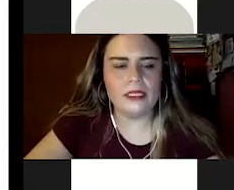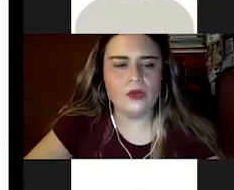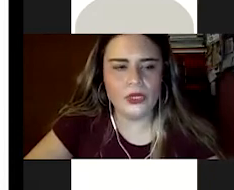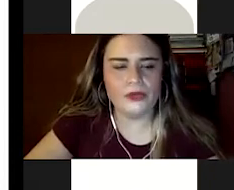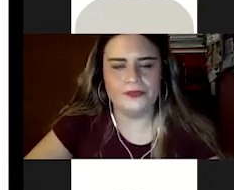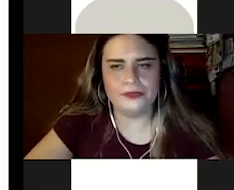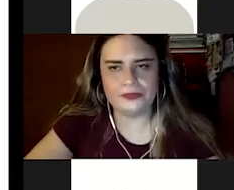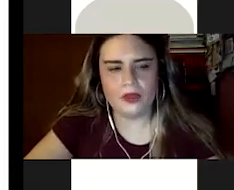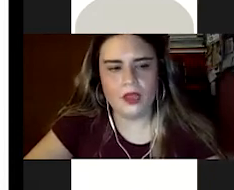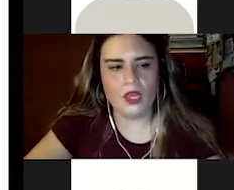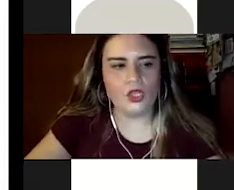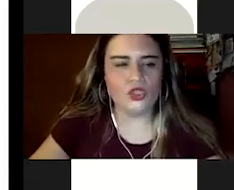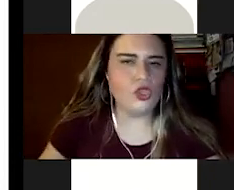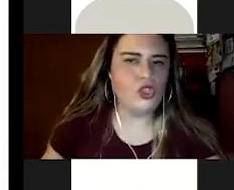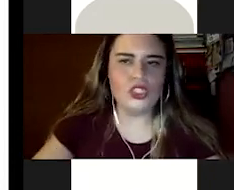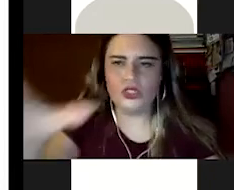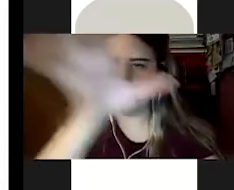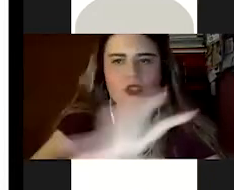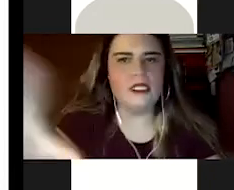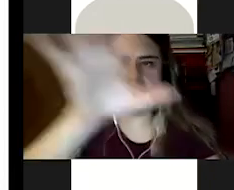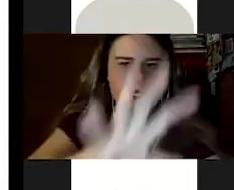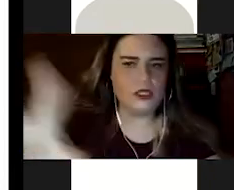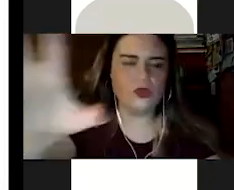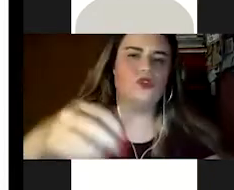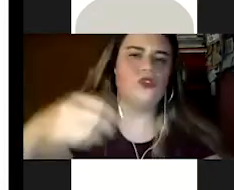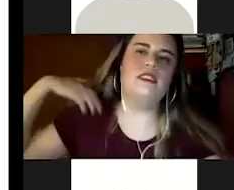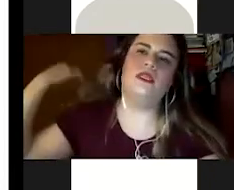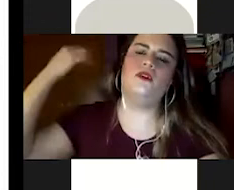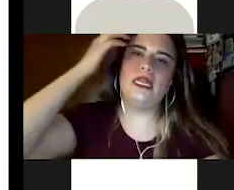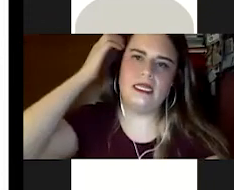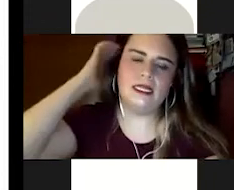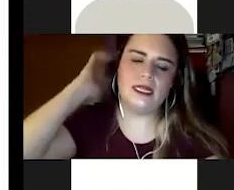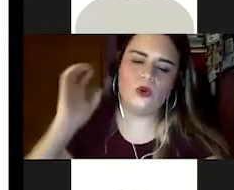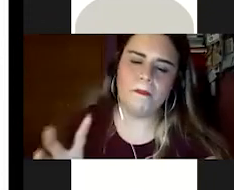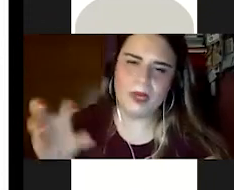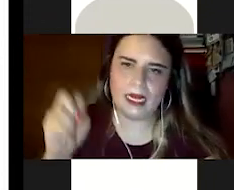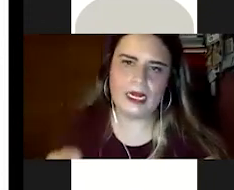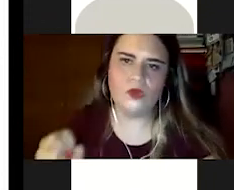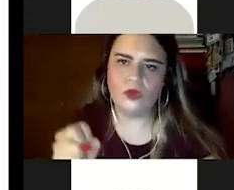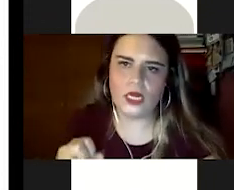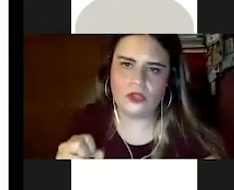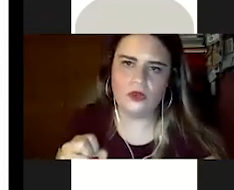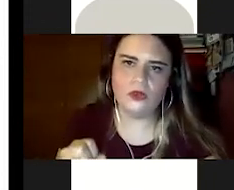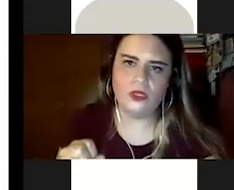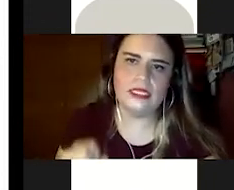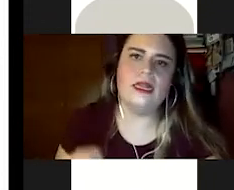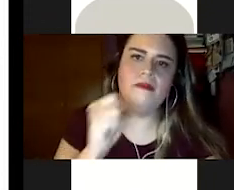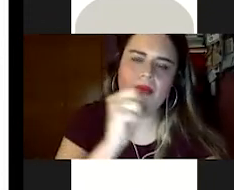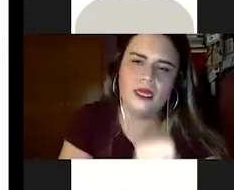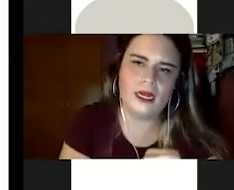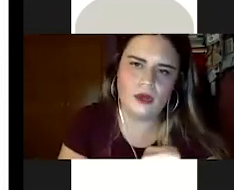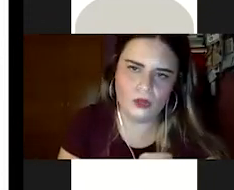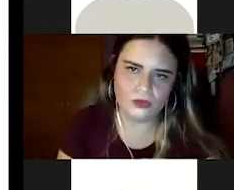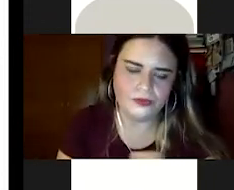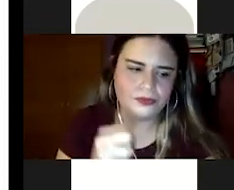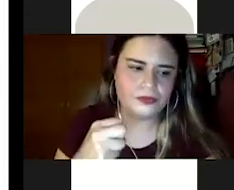el mes de julio. Todos los insumos estadísticos que ustedes vieron ahí se compilan año con año y se le envían